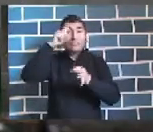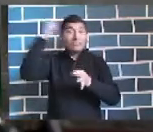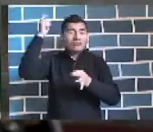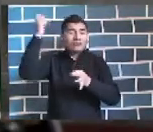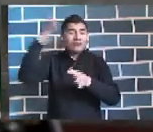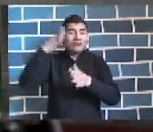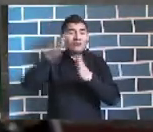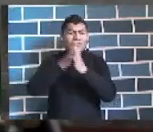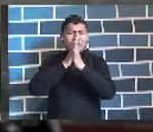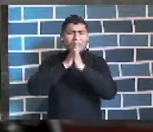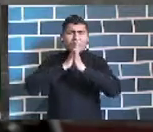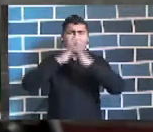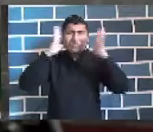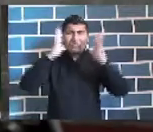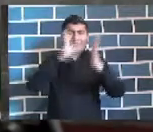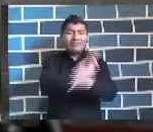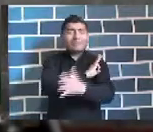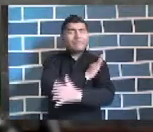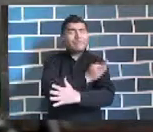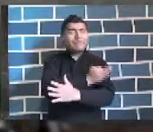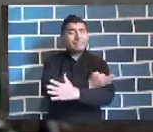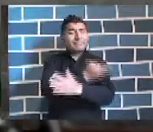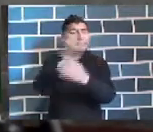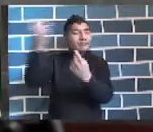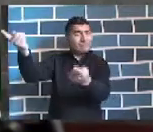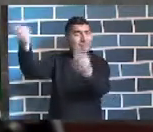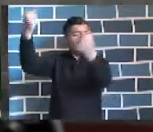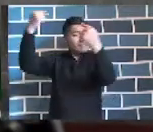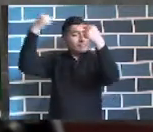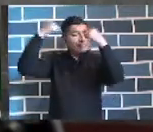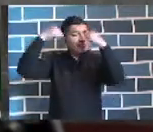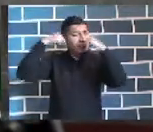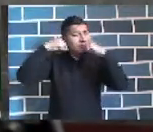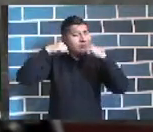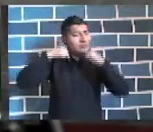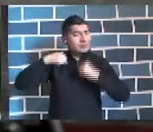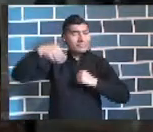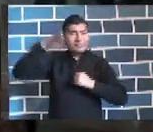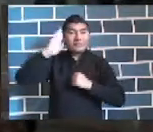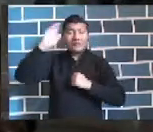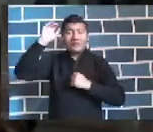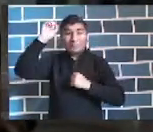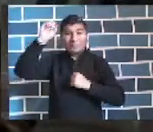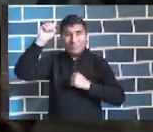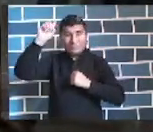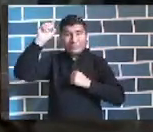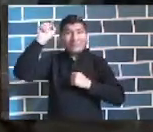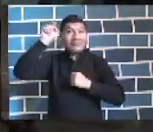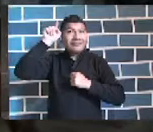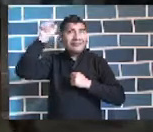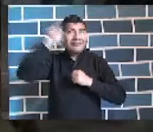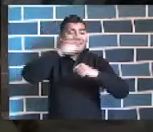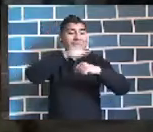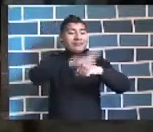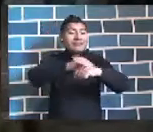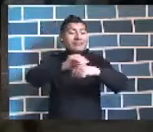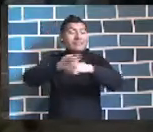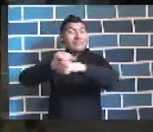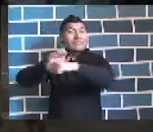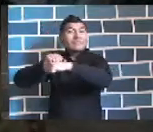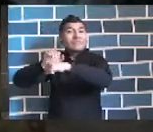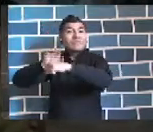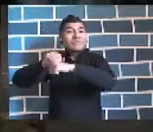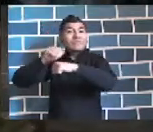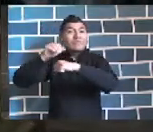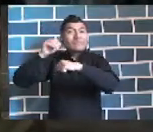tan potente que viene en definitiva de Dios, que nos llama y nos